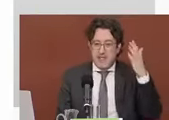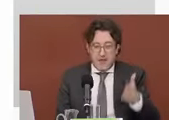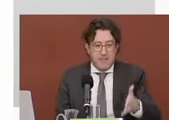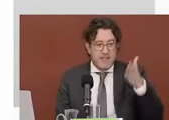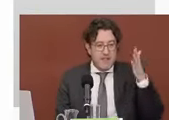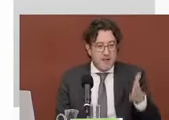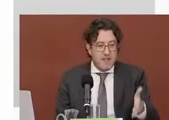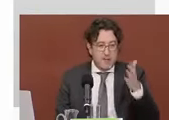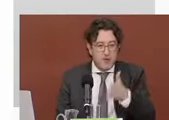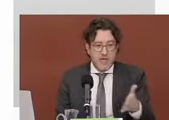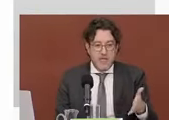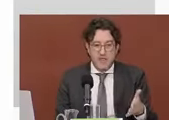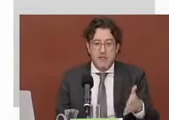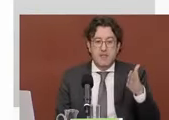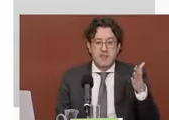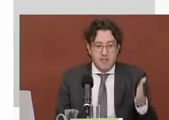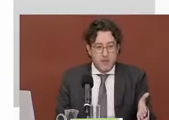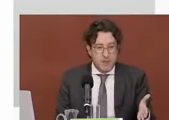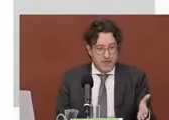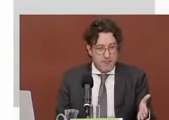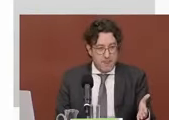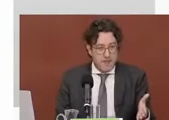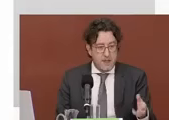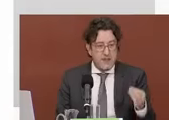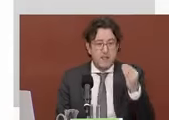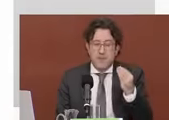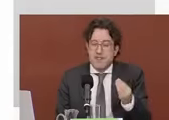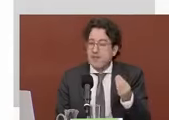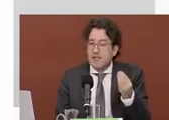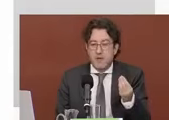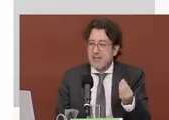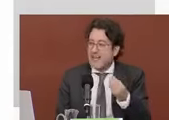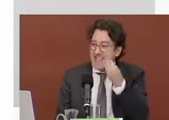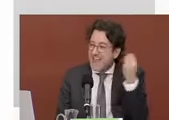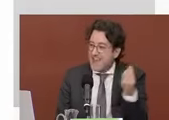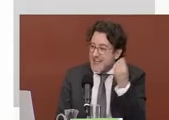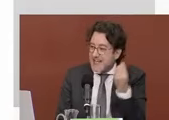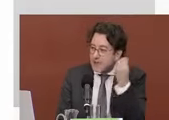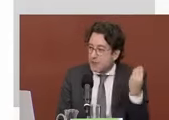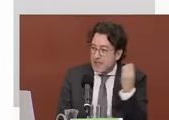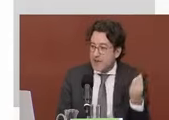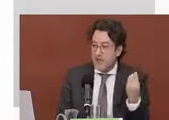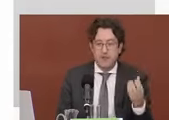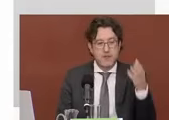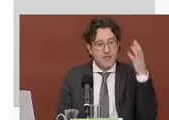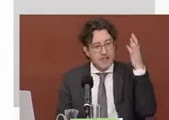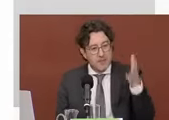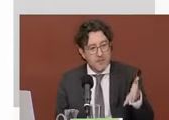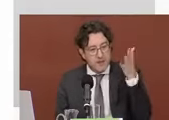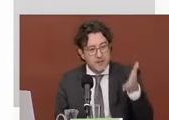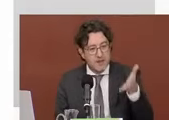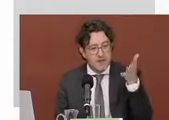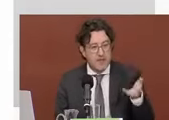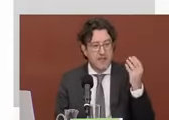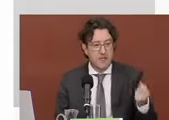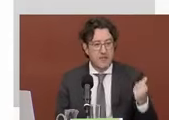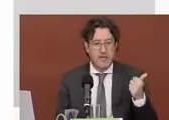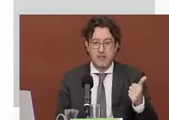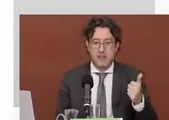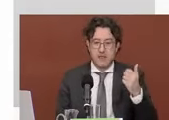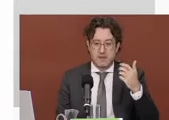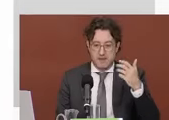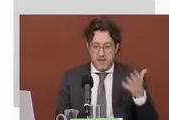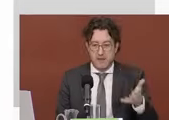que la capital de Madrid es Buenos Aires, se equivoca. Y eso a pesar de que no haya nada en la naturaleza que nos diga que Madrid tiene que ser la